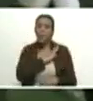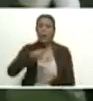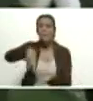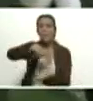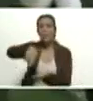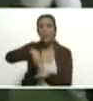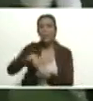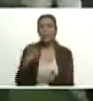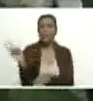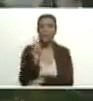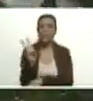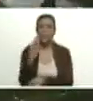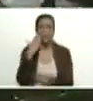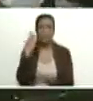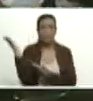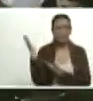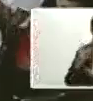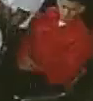¡Adelante!